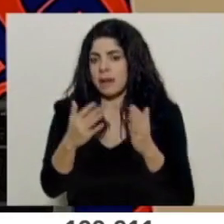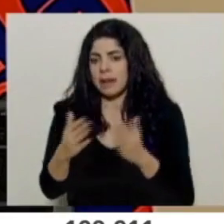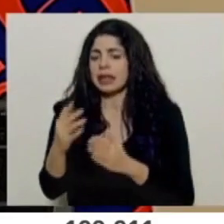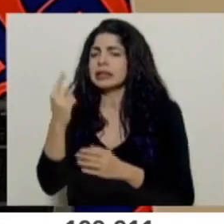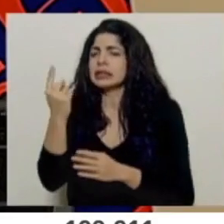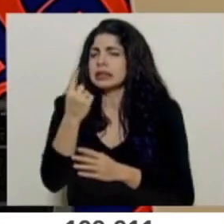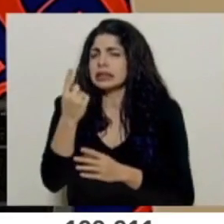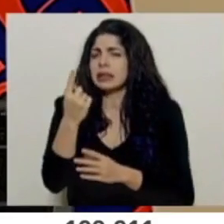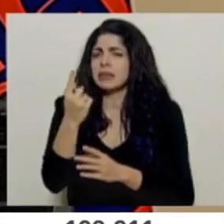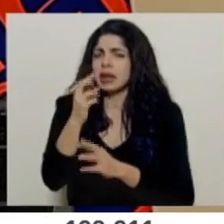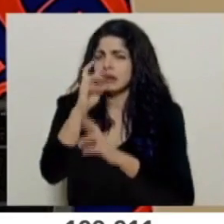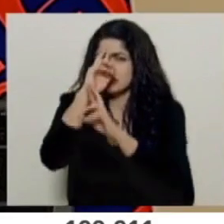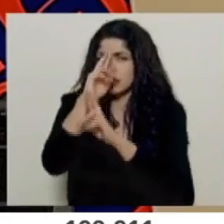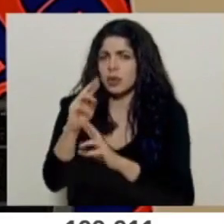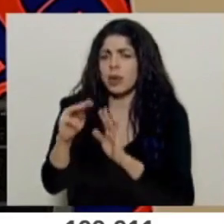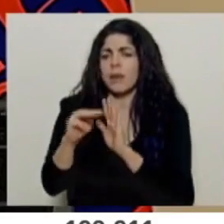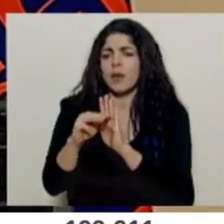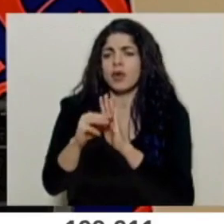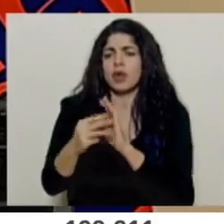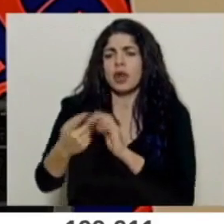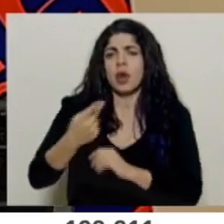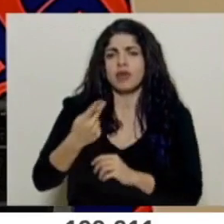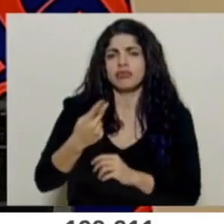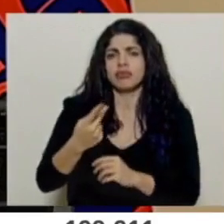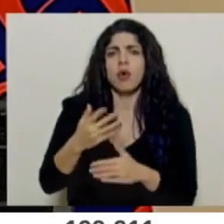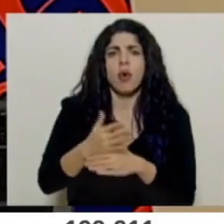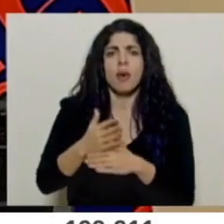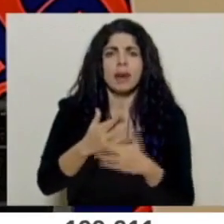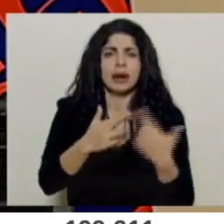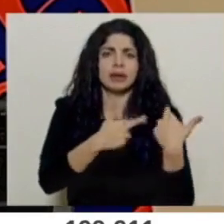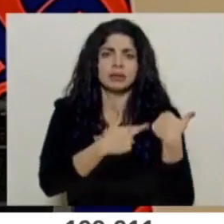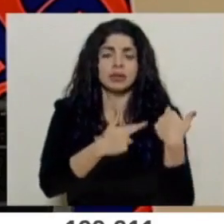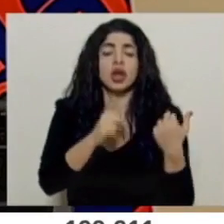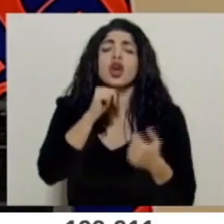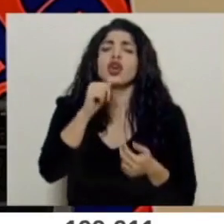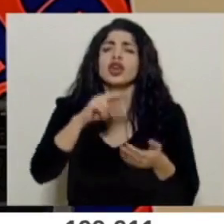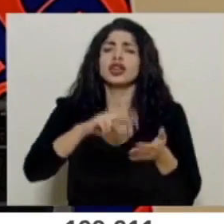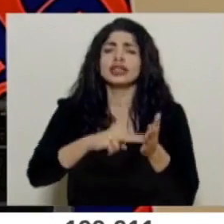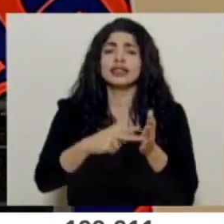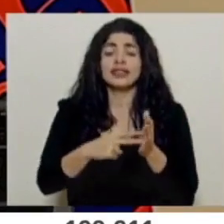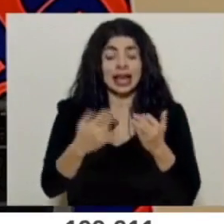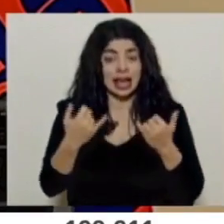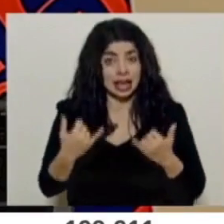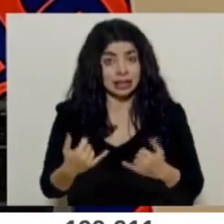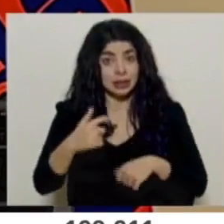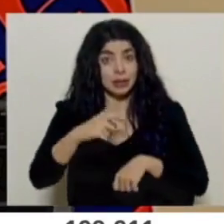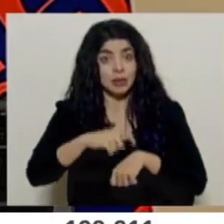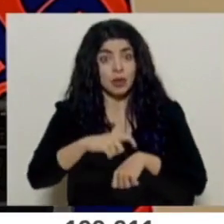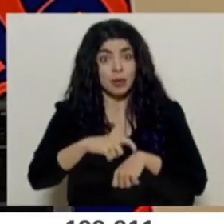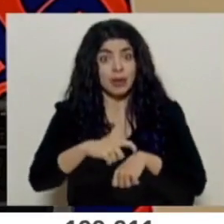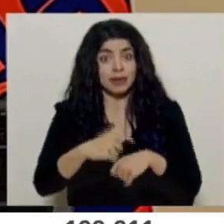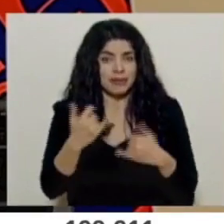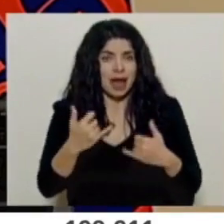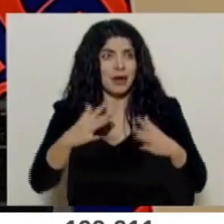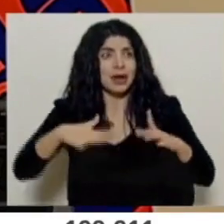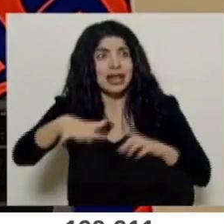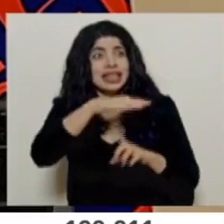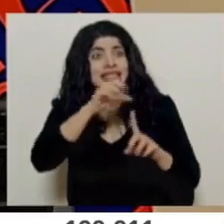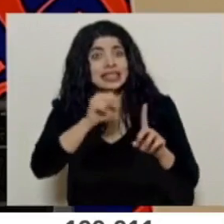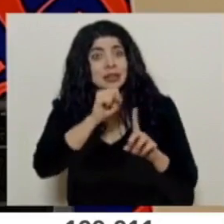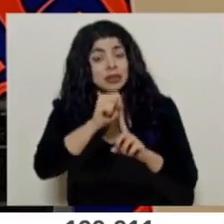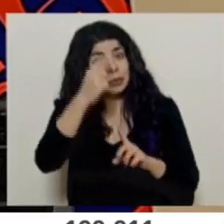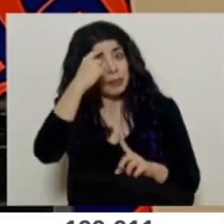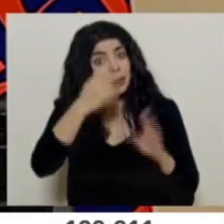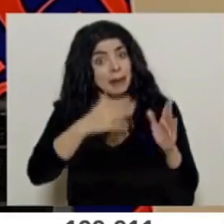en el marco del modelo de gestión compartida. No estamos en este momento, con las condiciones actuales, pensando en